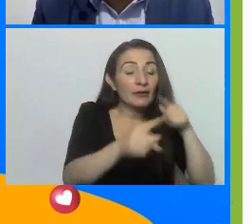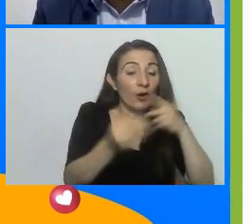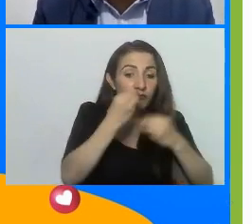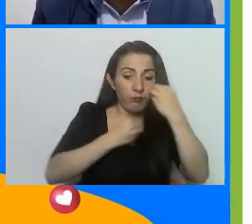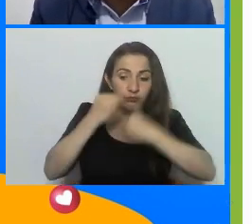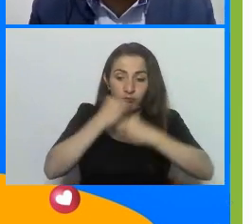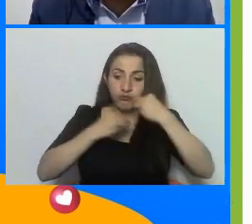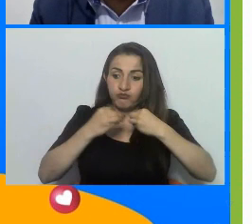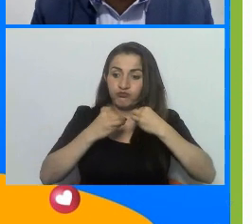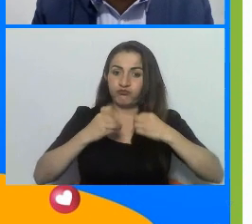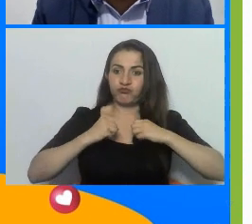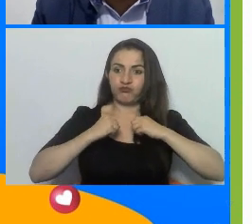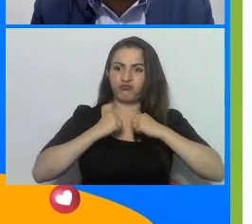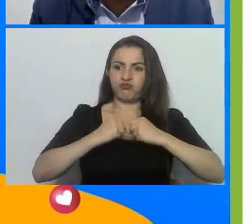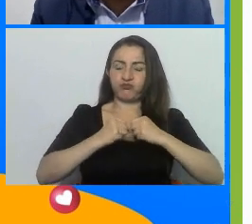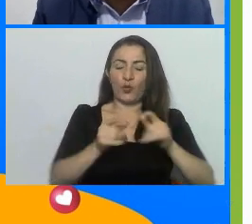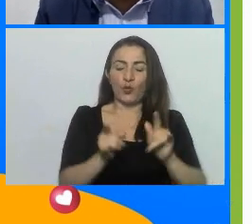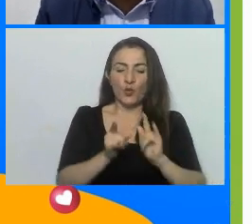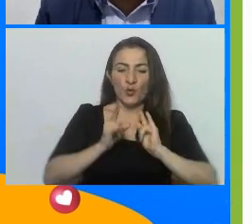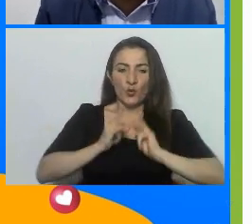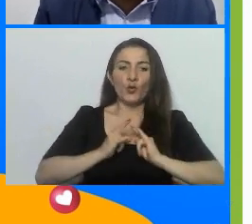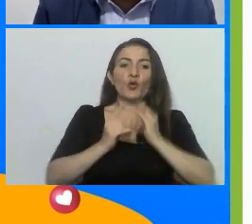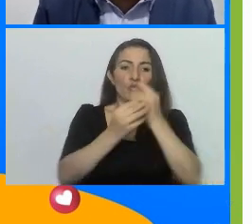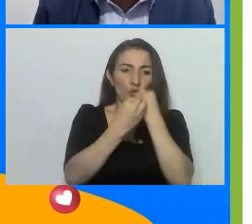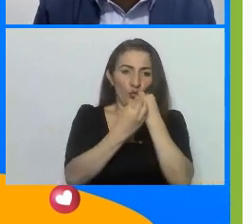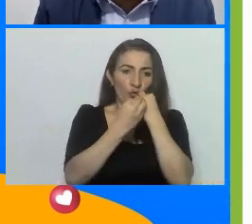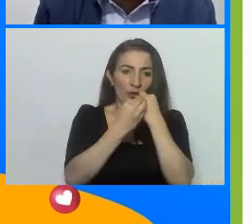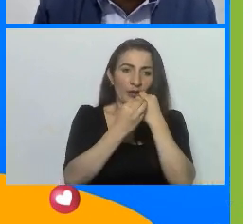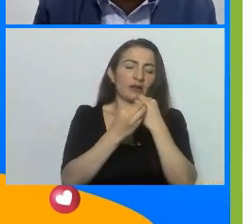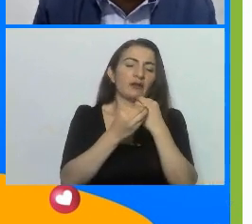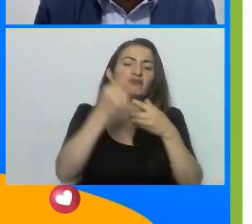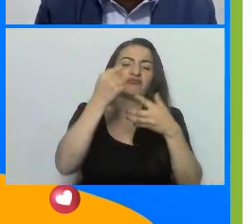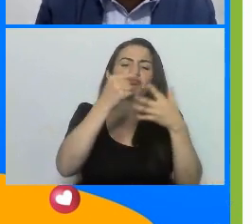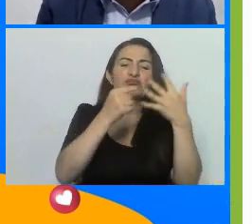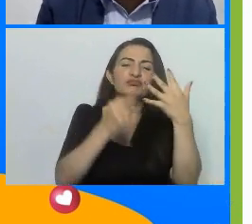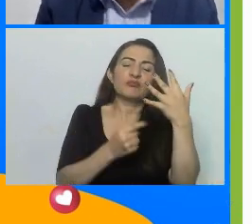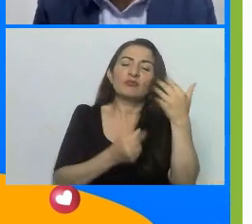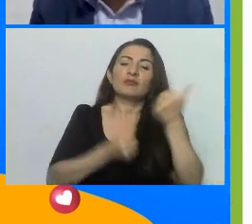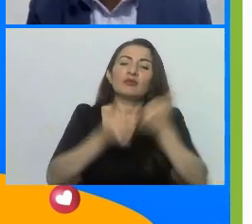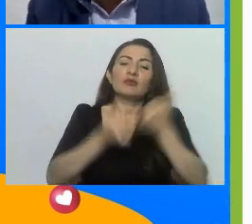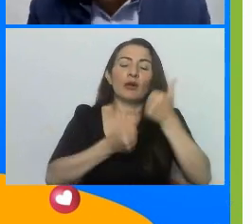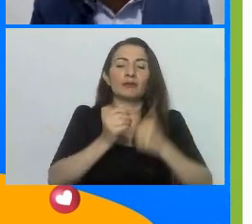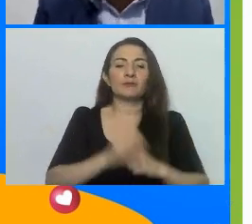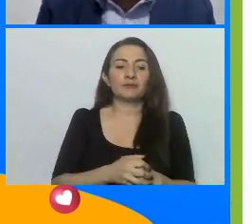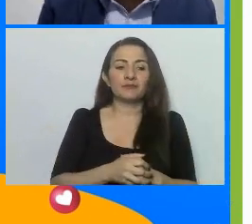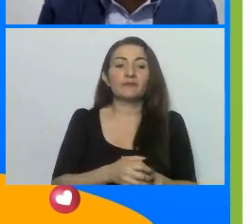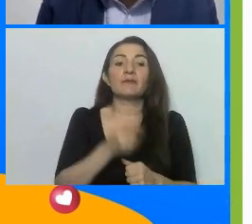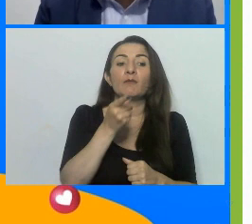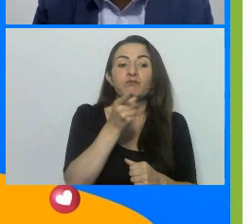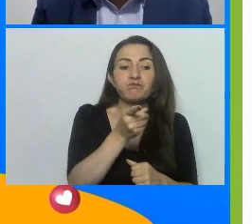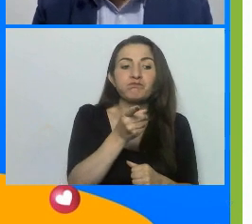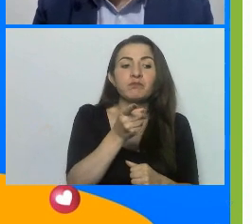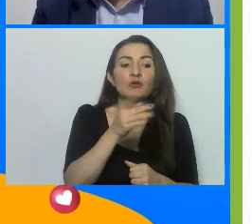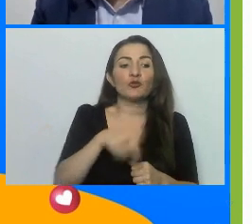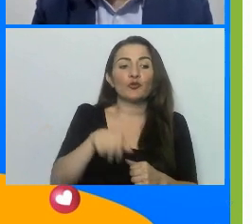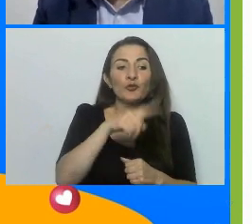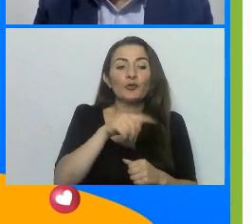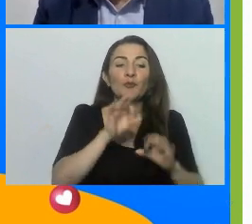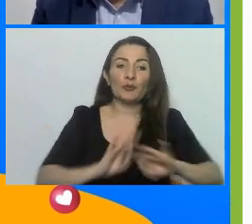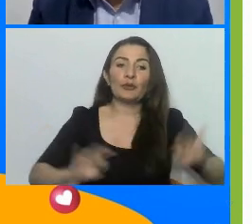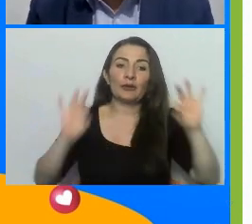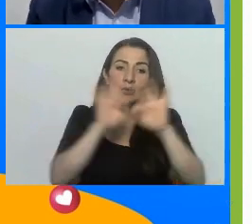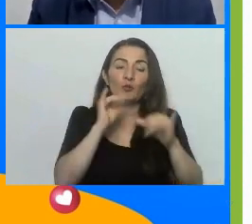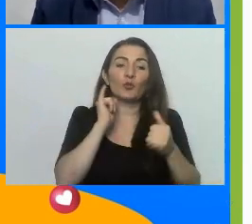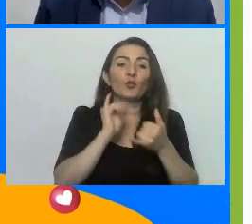partir de los vegetales nosotros obtenemos nutrientes. Ahora les voy a hablar de cuáles. ¿Sí? Entonces son fundamentales, mire, entonces ahí están los seres vivos. Y por último,